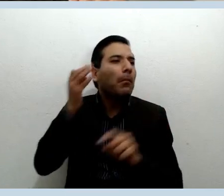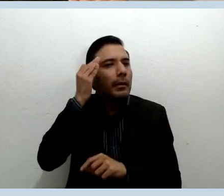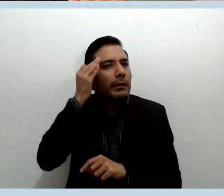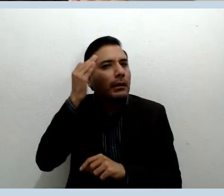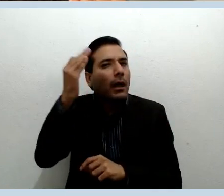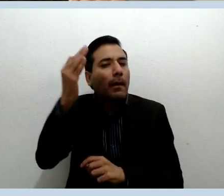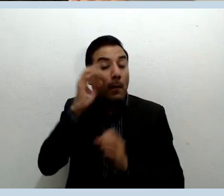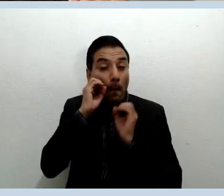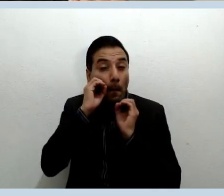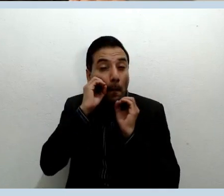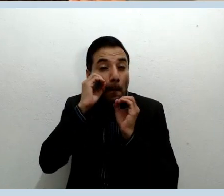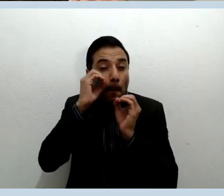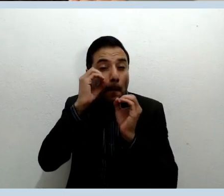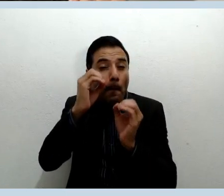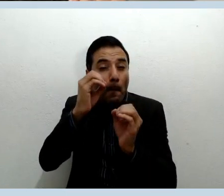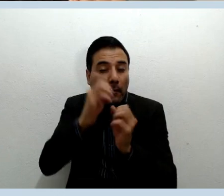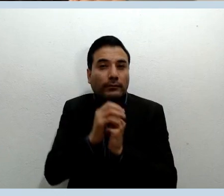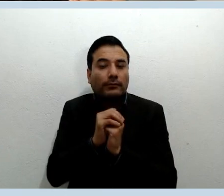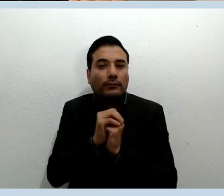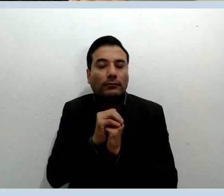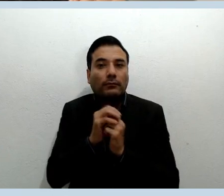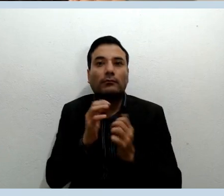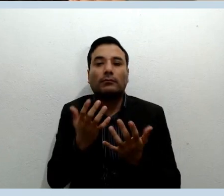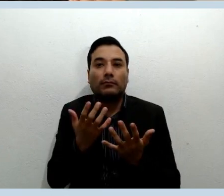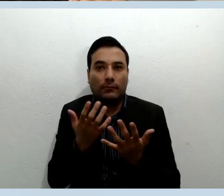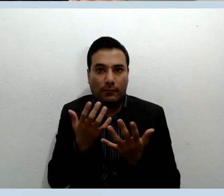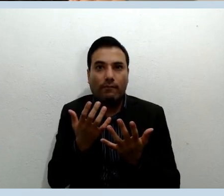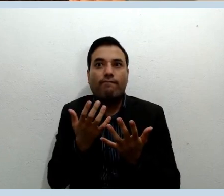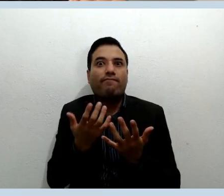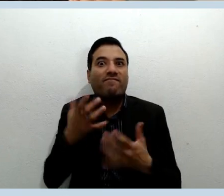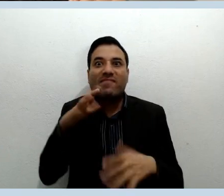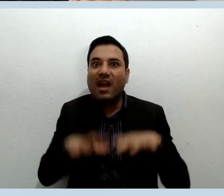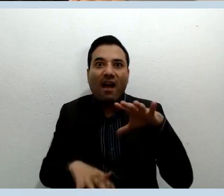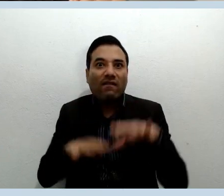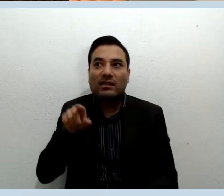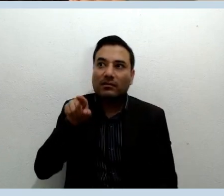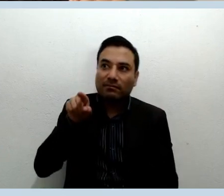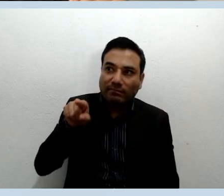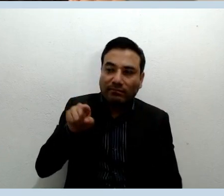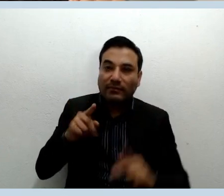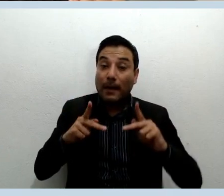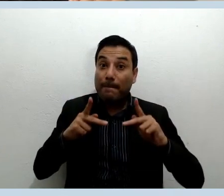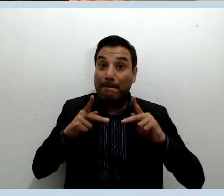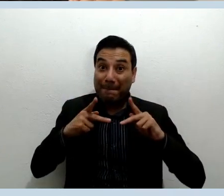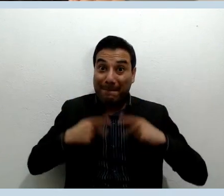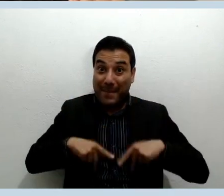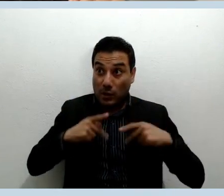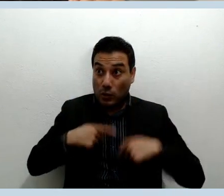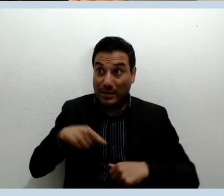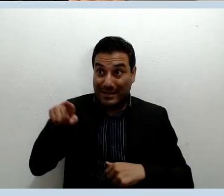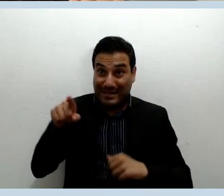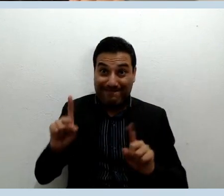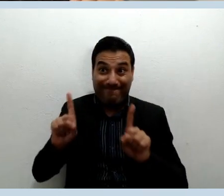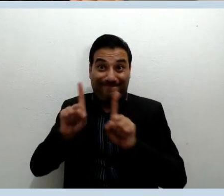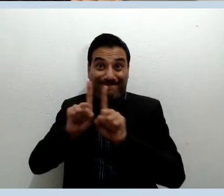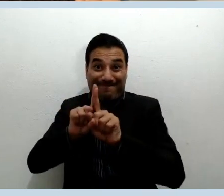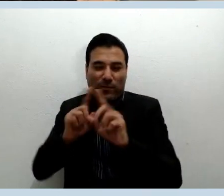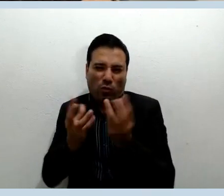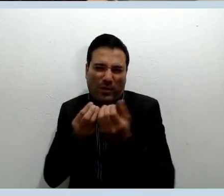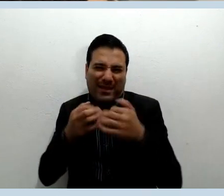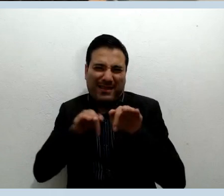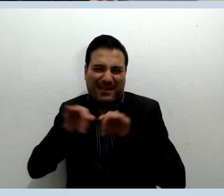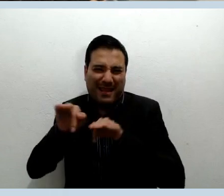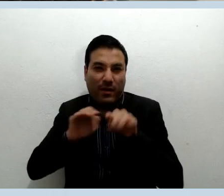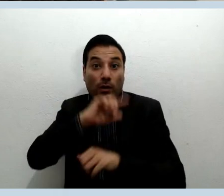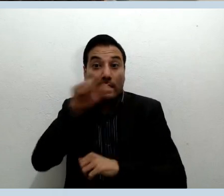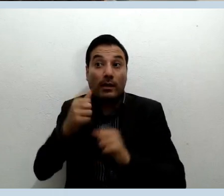justo cuando dejas de ver y de sentir a la otra cuerpa que está a tu lado pues entonces ya no estás